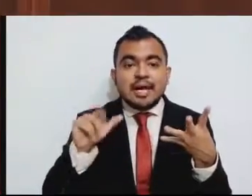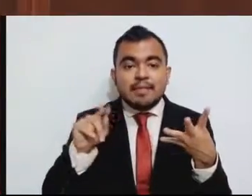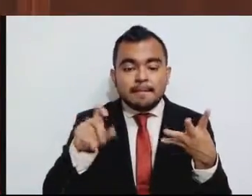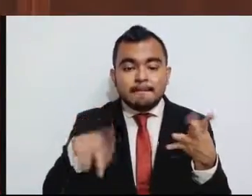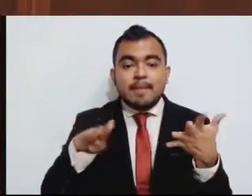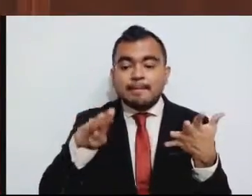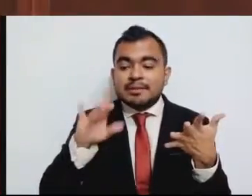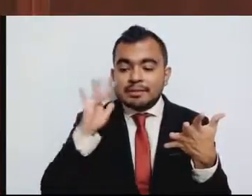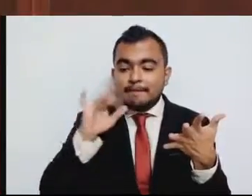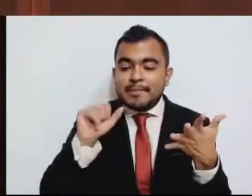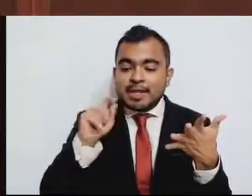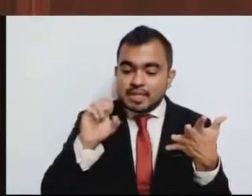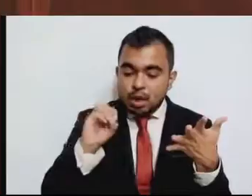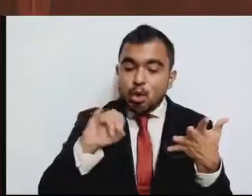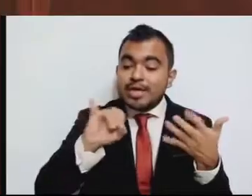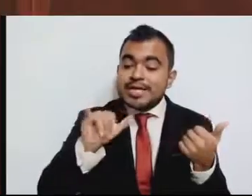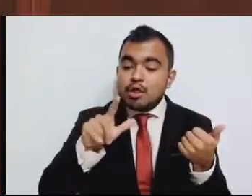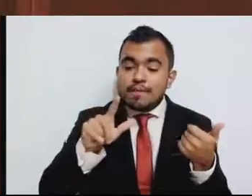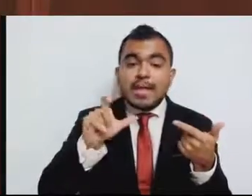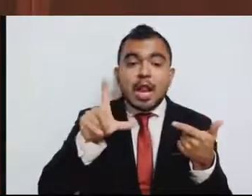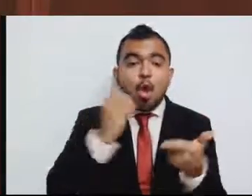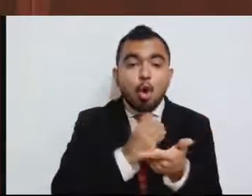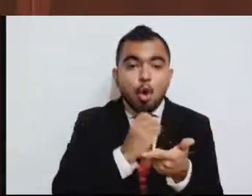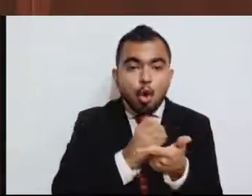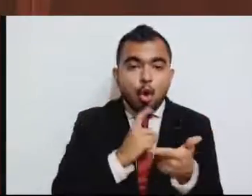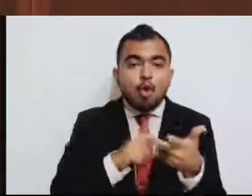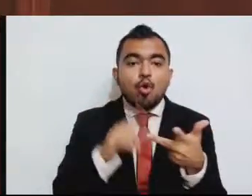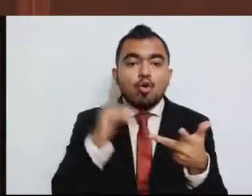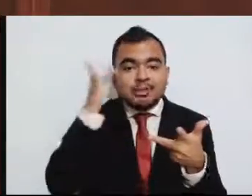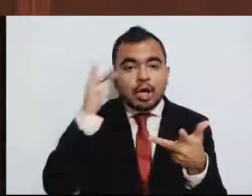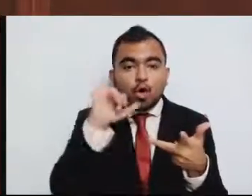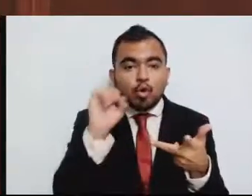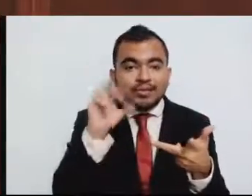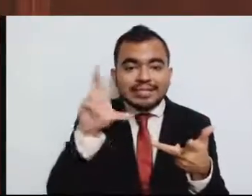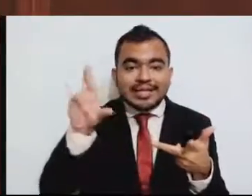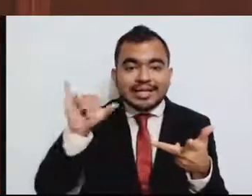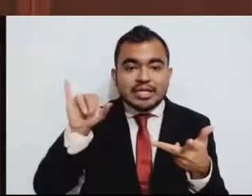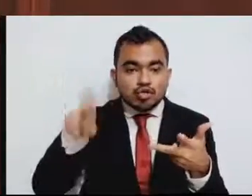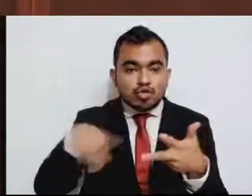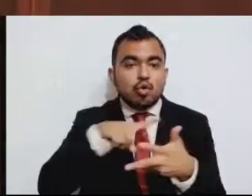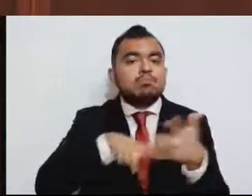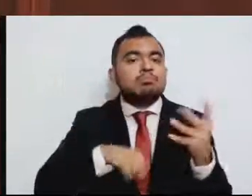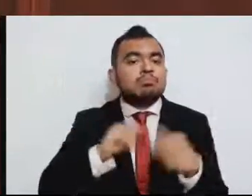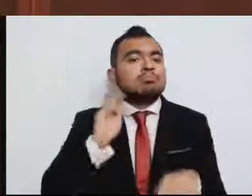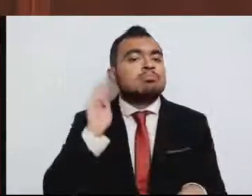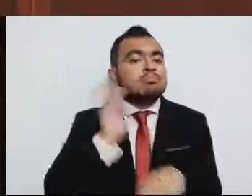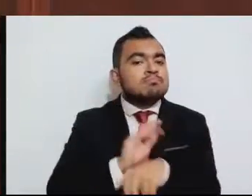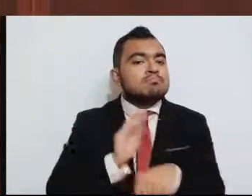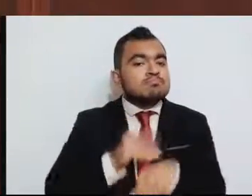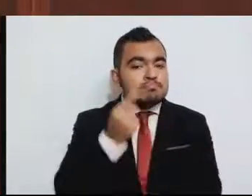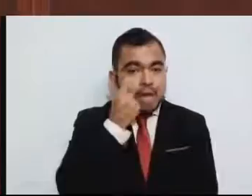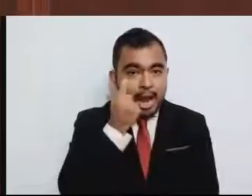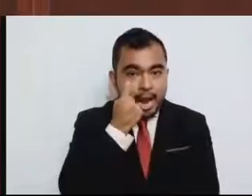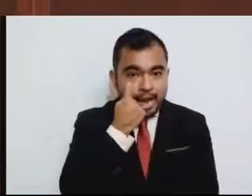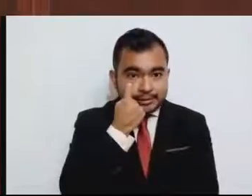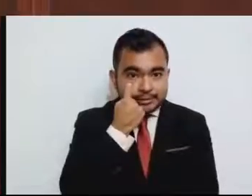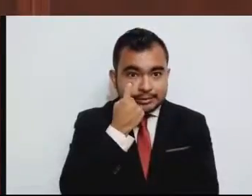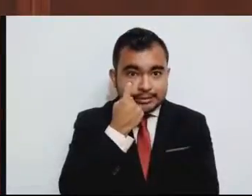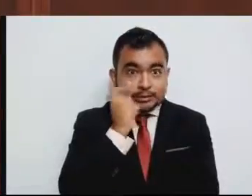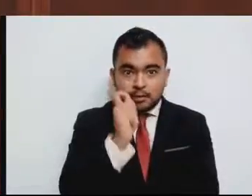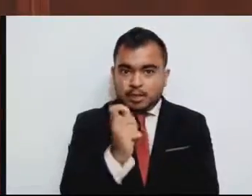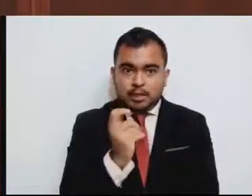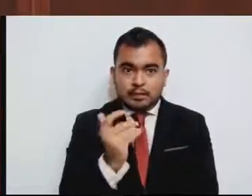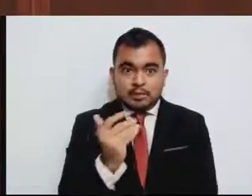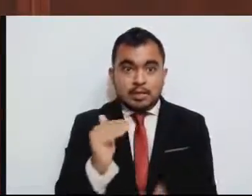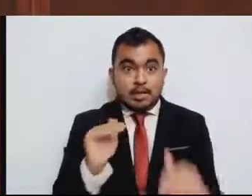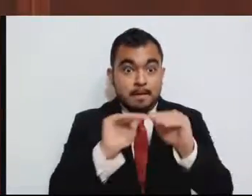jilotepec el oro y san josé del rincón esto demuestra precisamente que no es pareja la situación